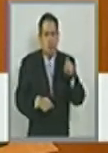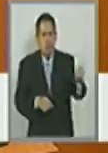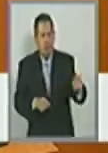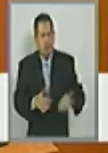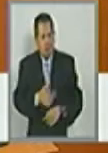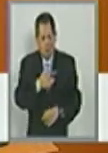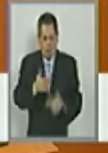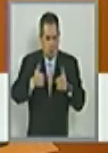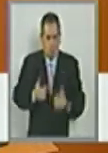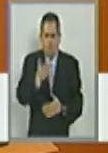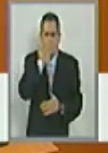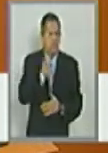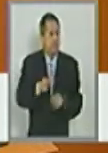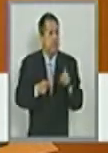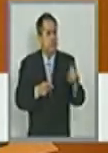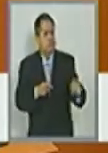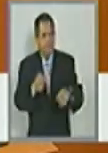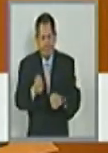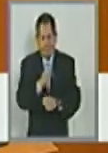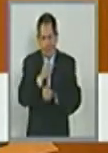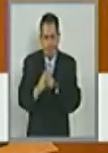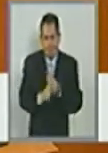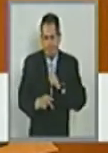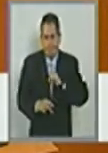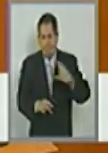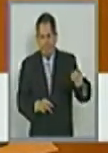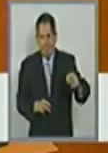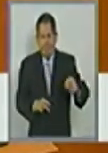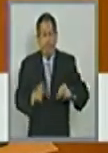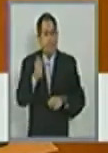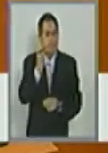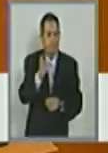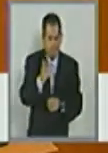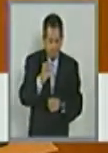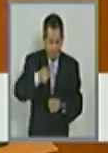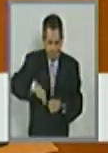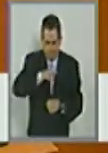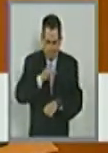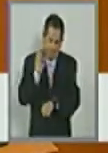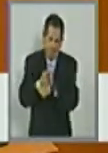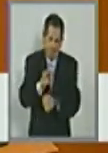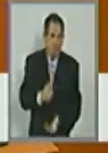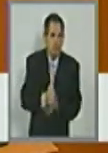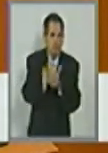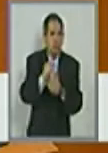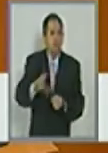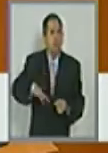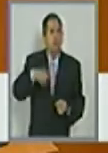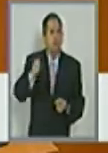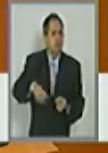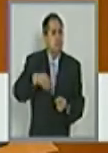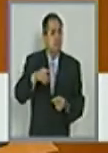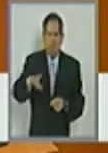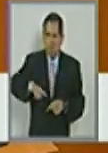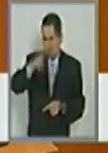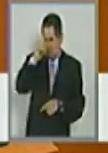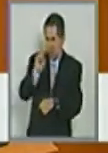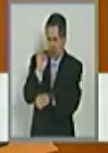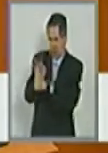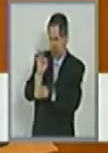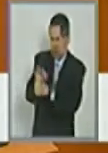e inhumana emprendida por este país. Asimismo, respaldamos el esfuerzo del gobierno